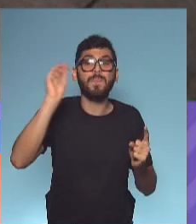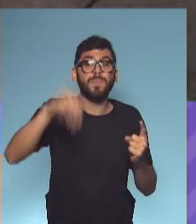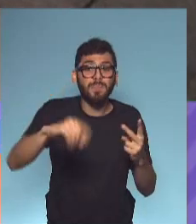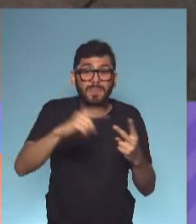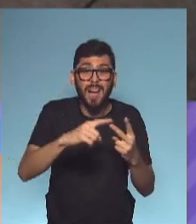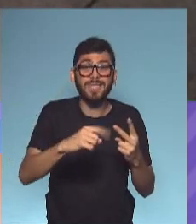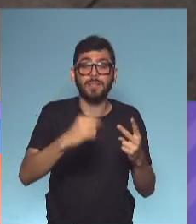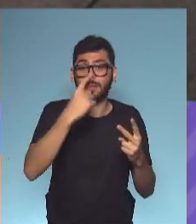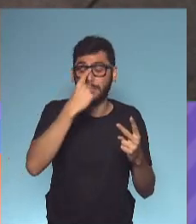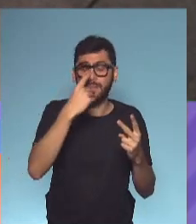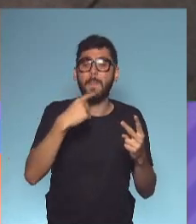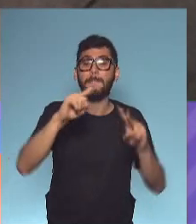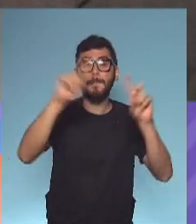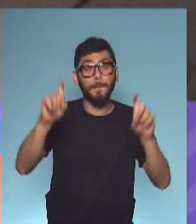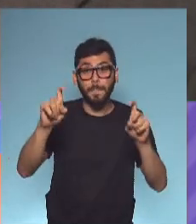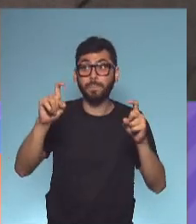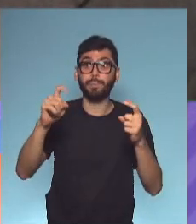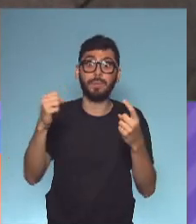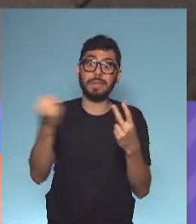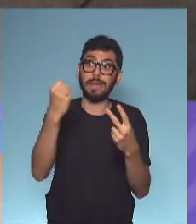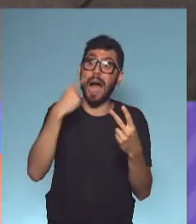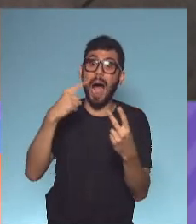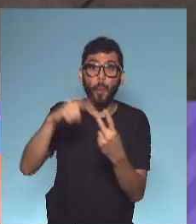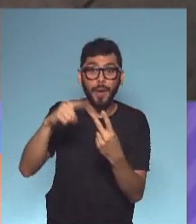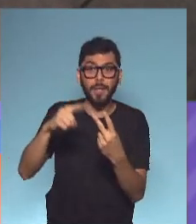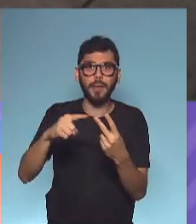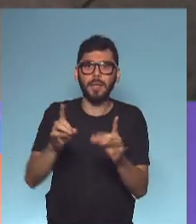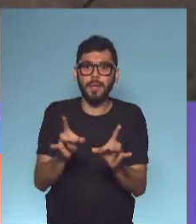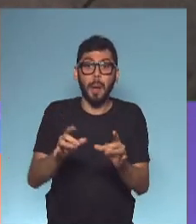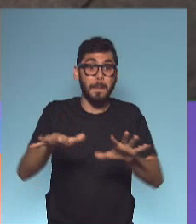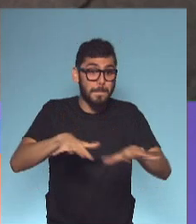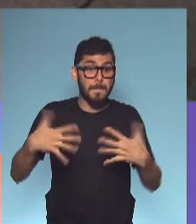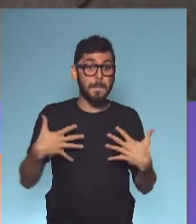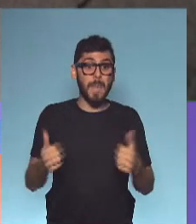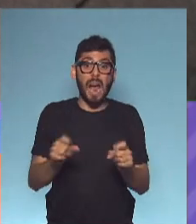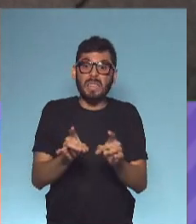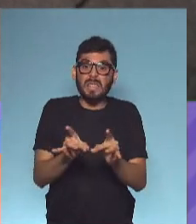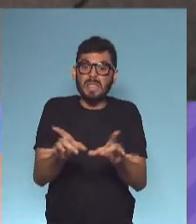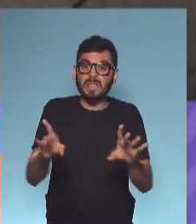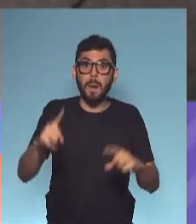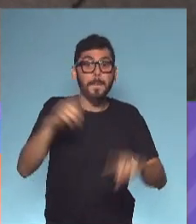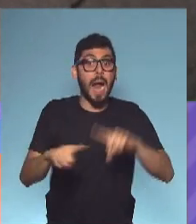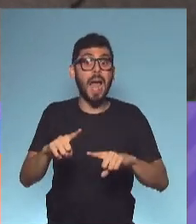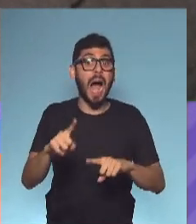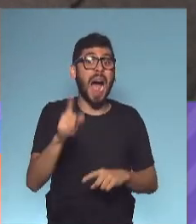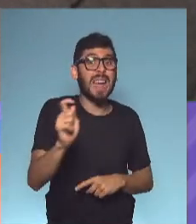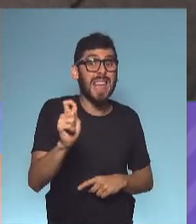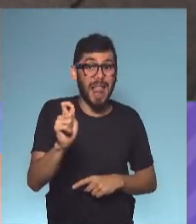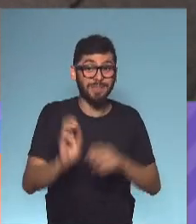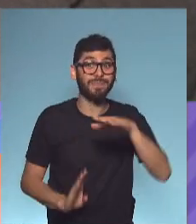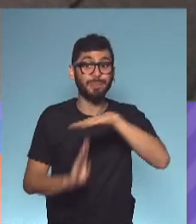otra es la pregunta central en esta historia, que es ¿quién maneja la crisis sanitaria ante una pandemia? Claro, claro,